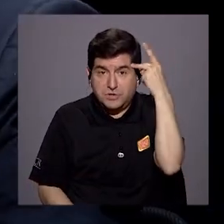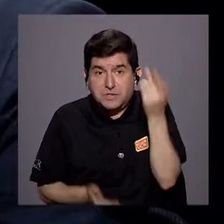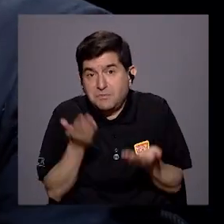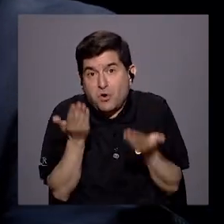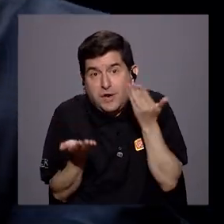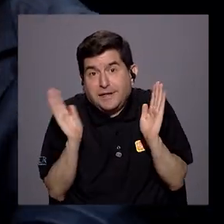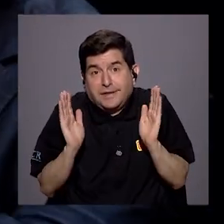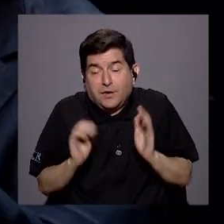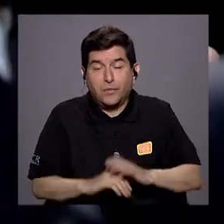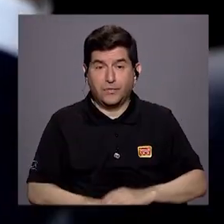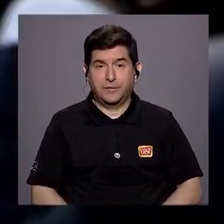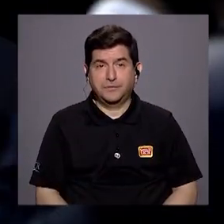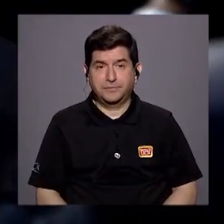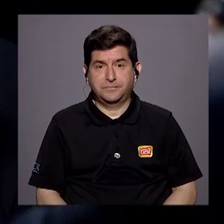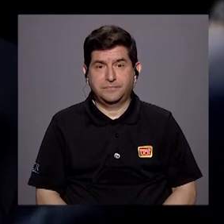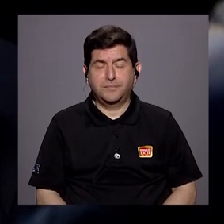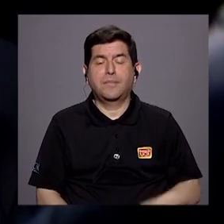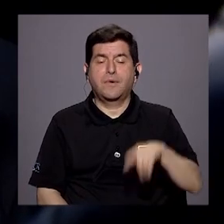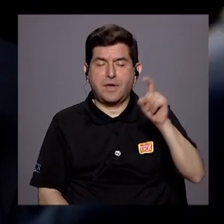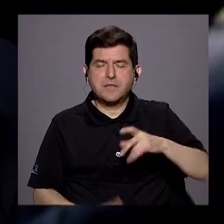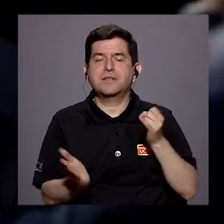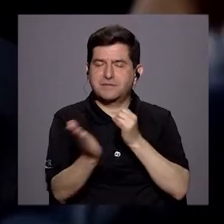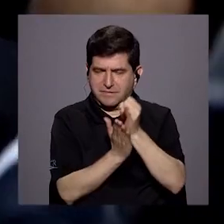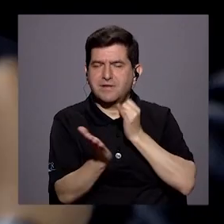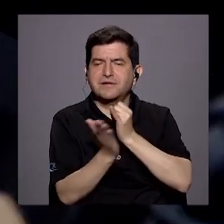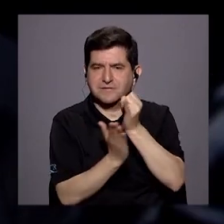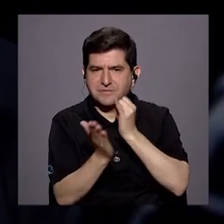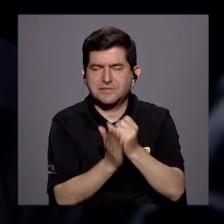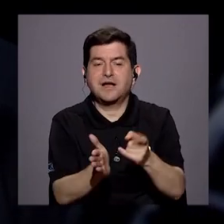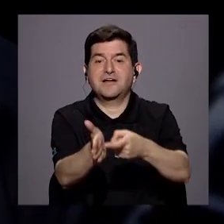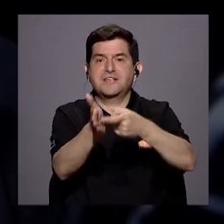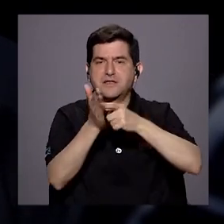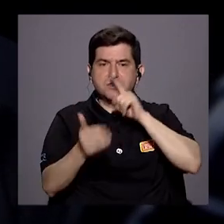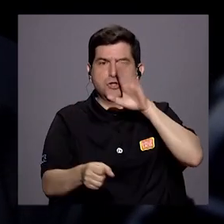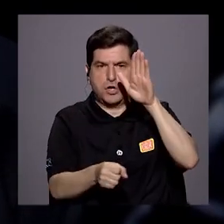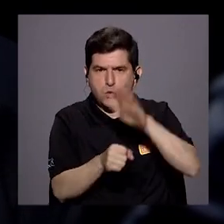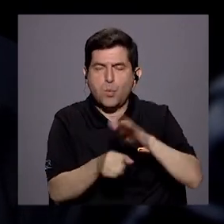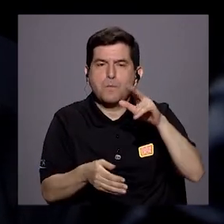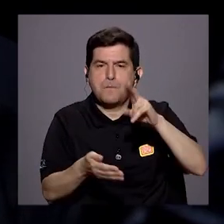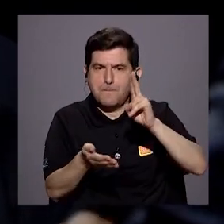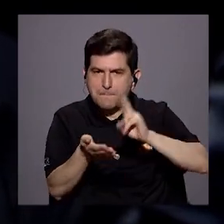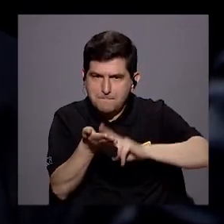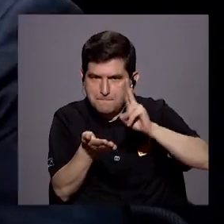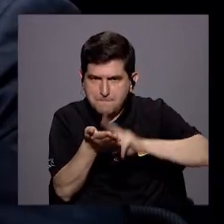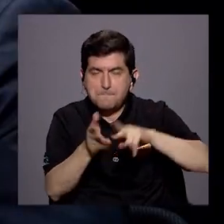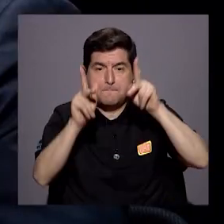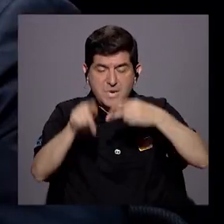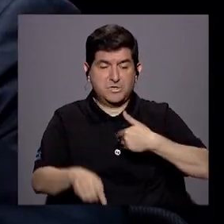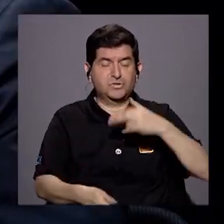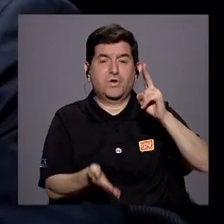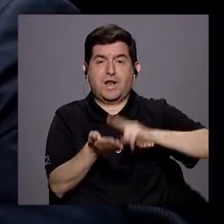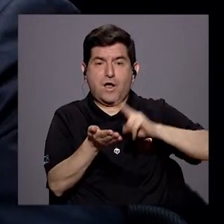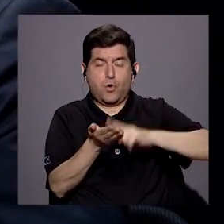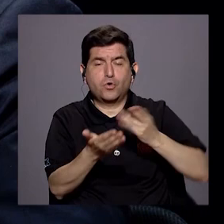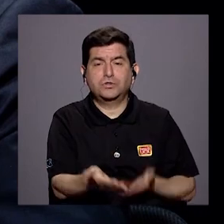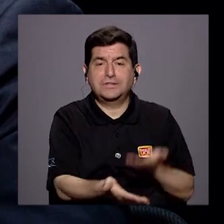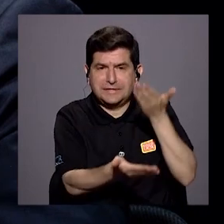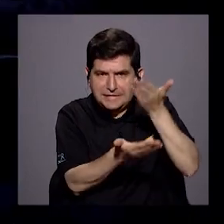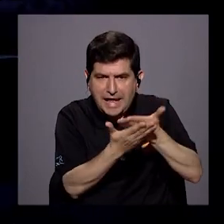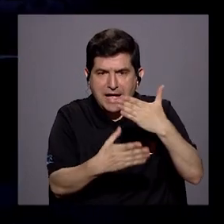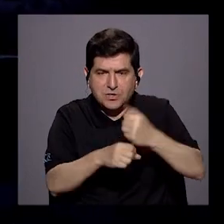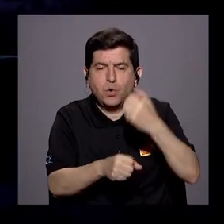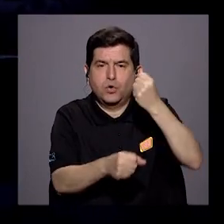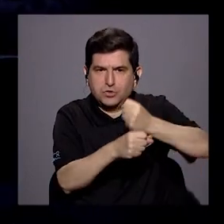pero pero es algo que hay que que hay que investigar y hay que exigir el cumplimiento de los contratos si alguien tiene un contrato de concesión